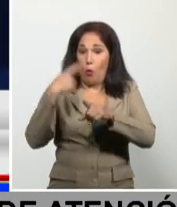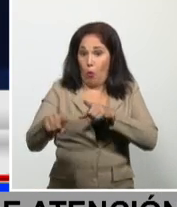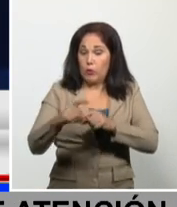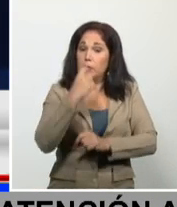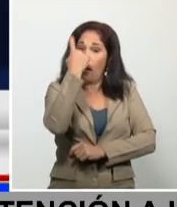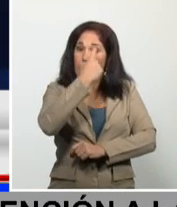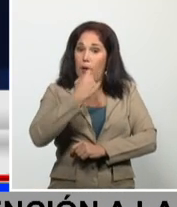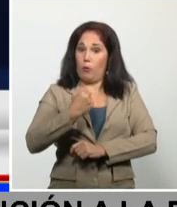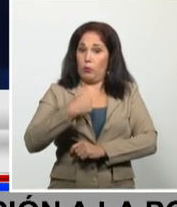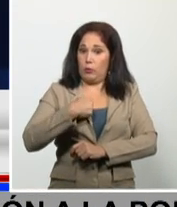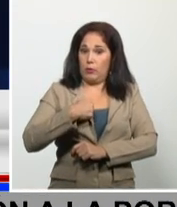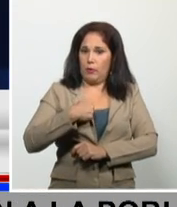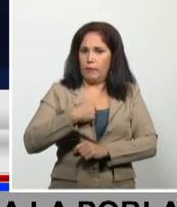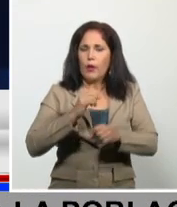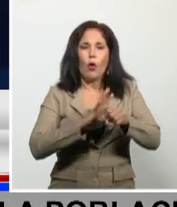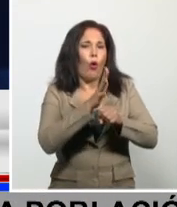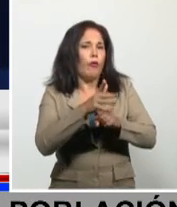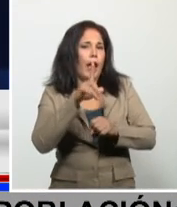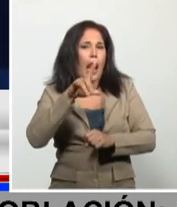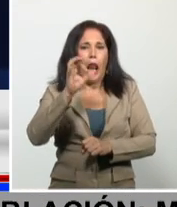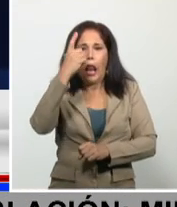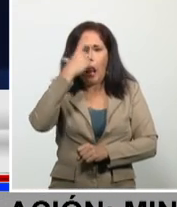se dice el COVID, la COVID,